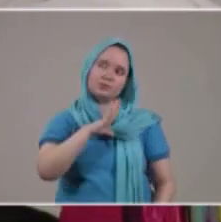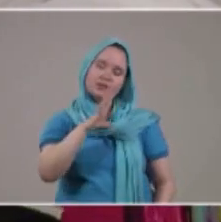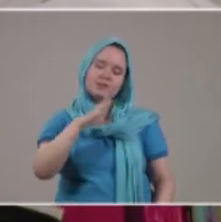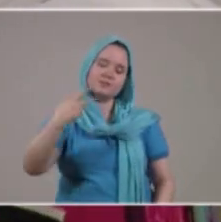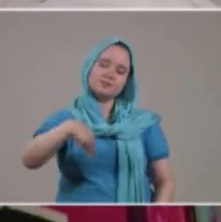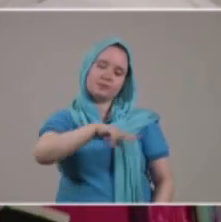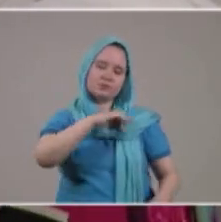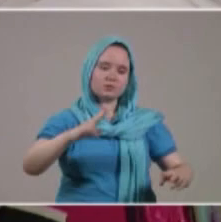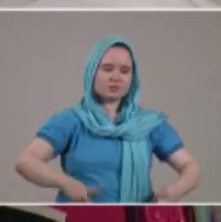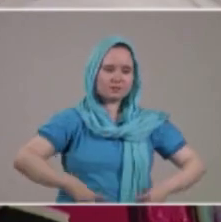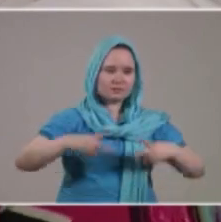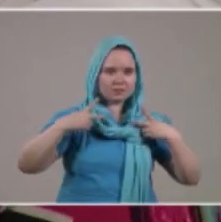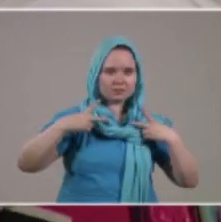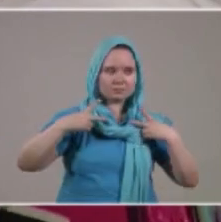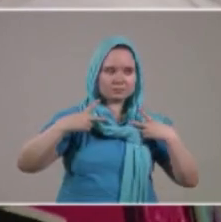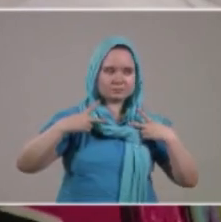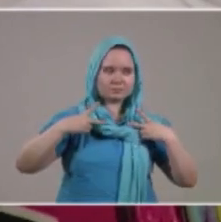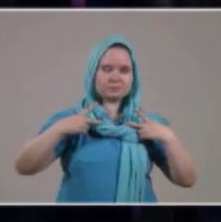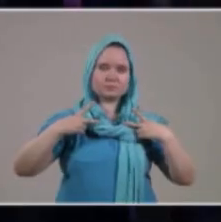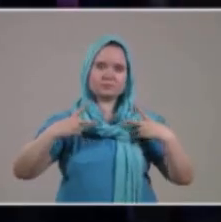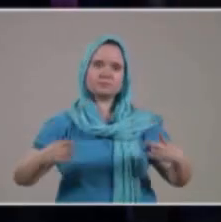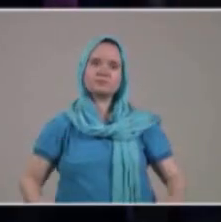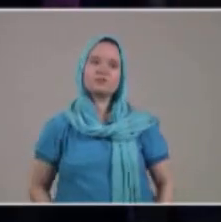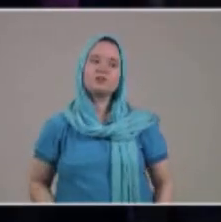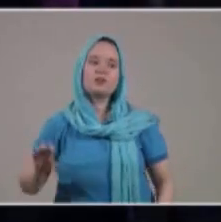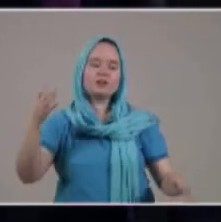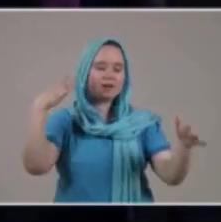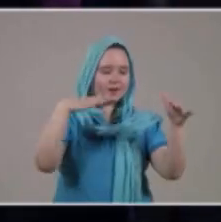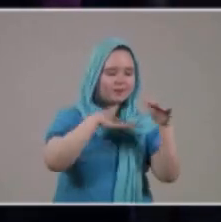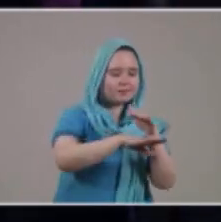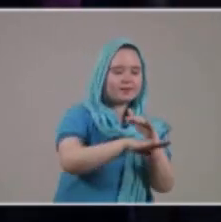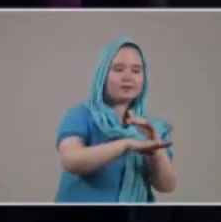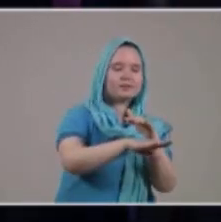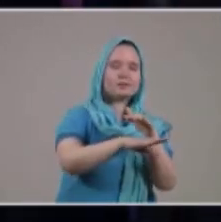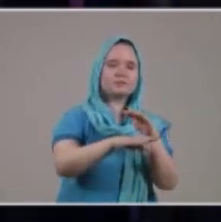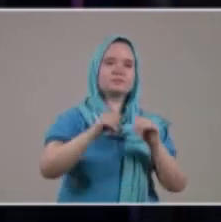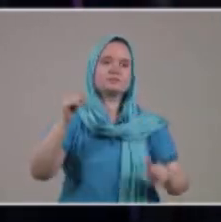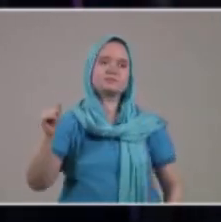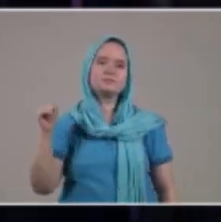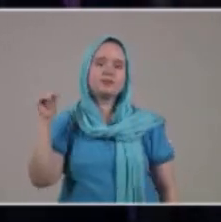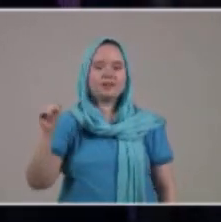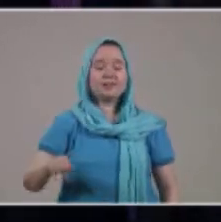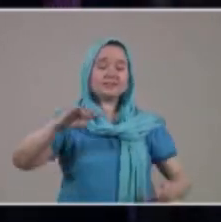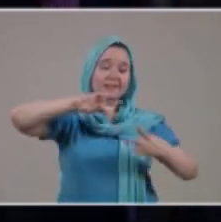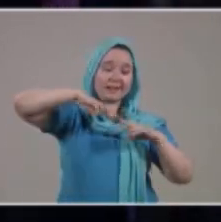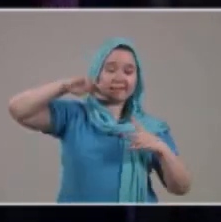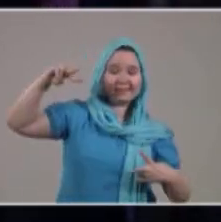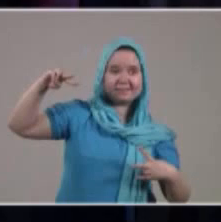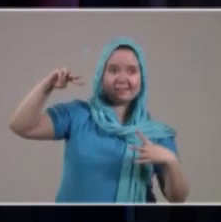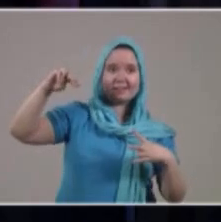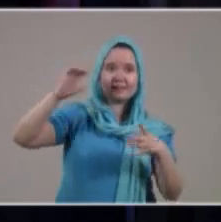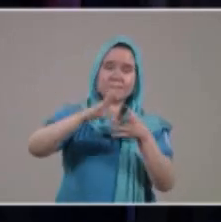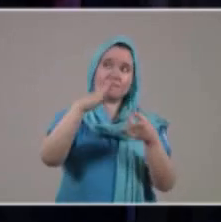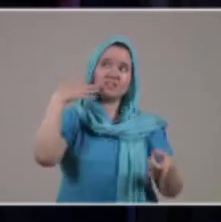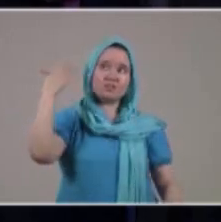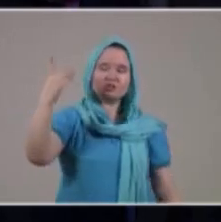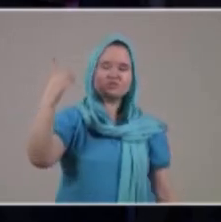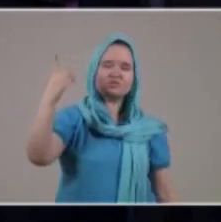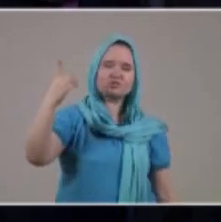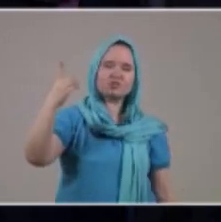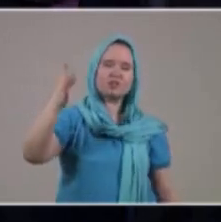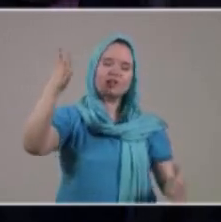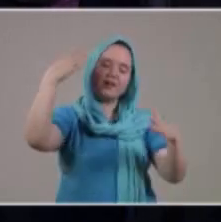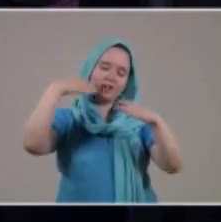vida. Y que al entrar esta genética divina en